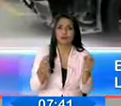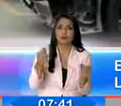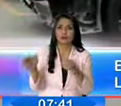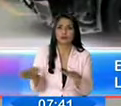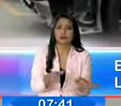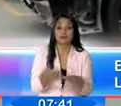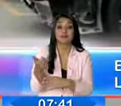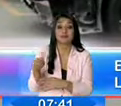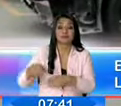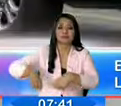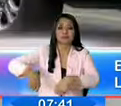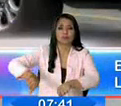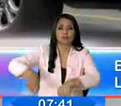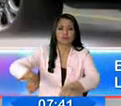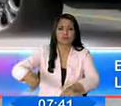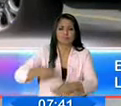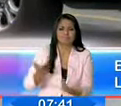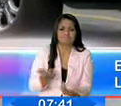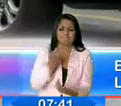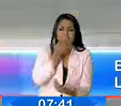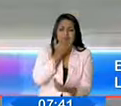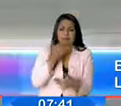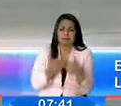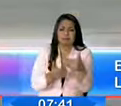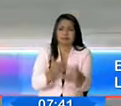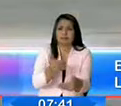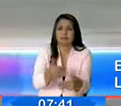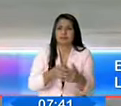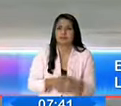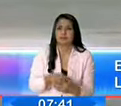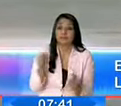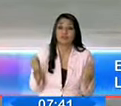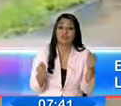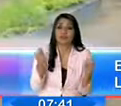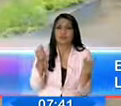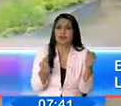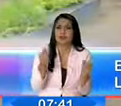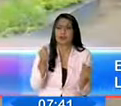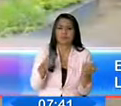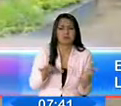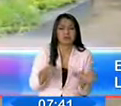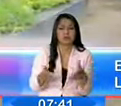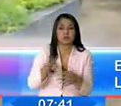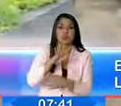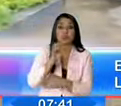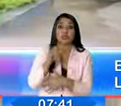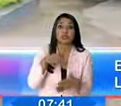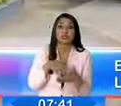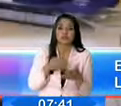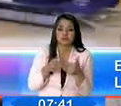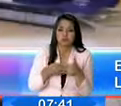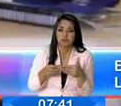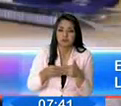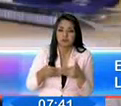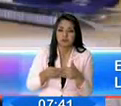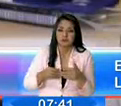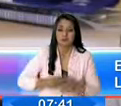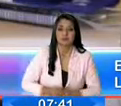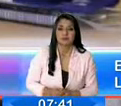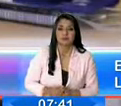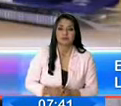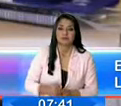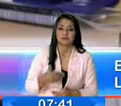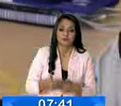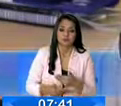3 motocicletas que registran irregularidades. Solo estos vehículos alcanzan un valor de 400 mil dólares. El procedimiento